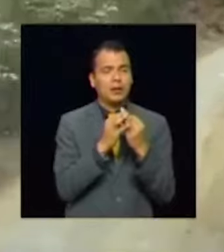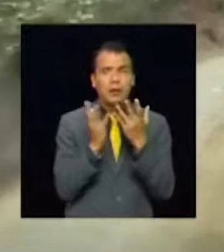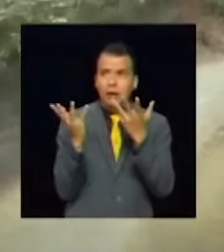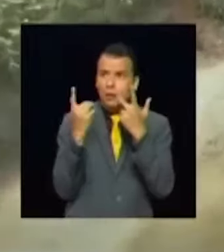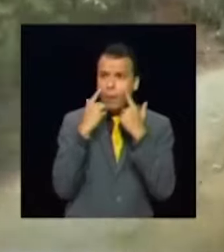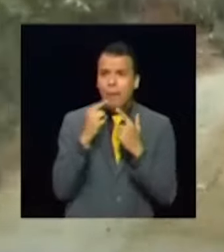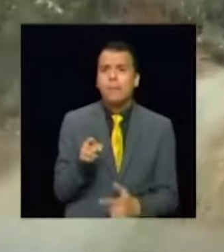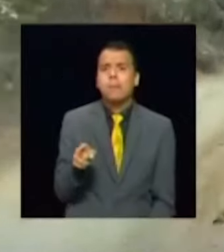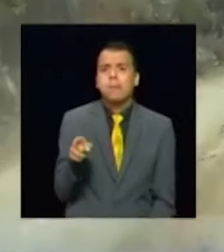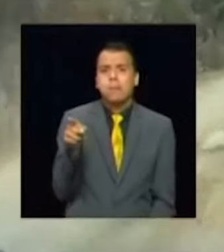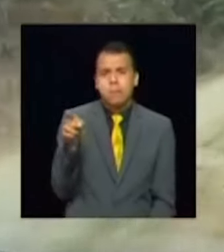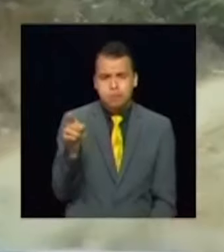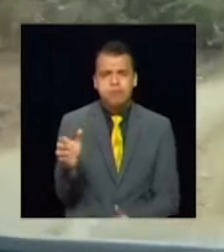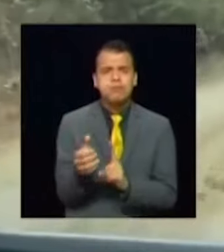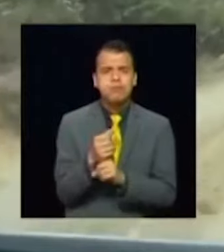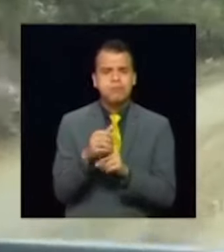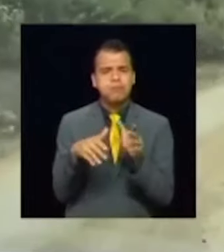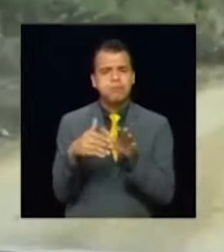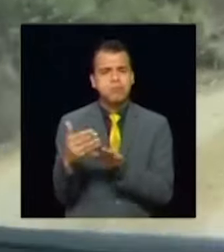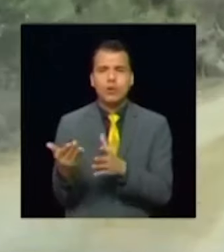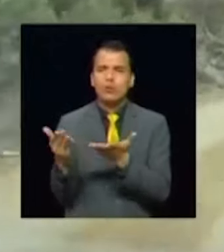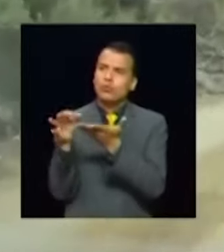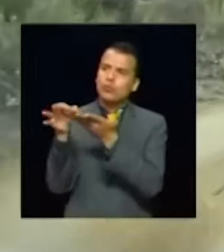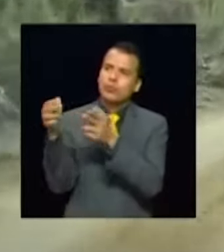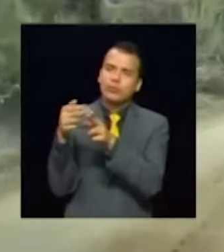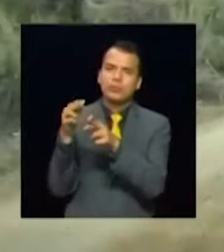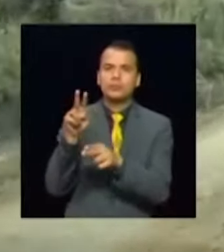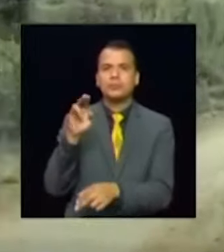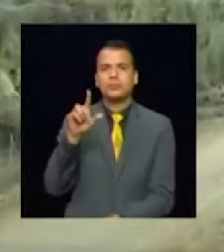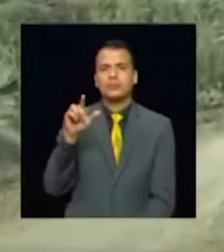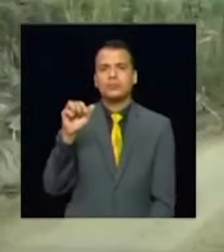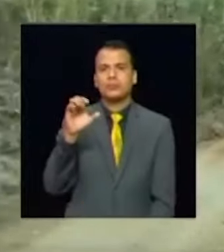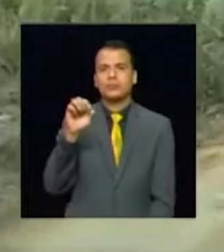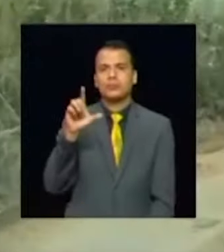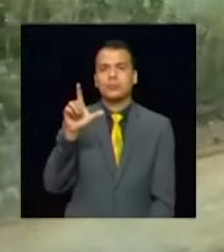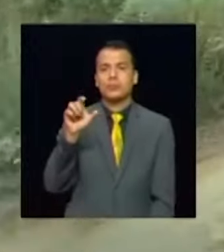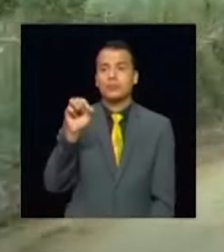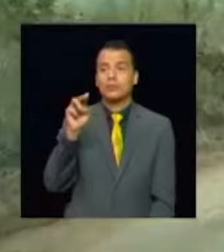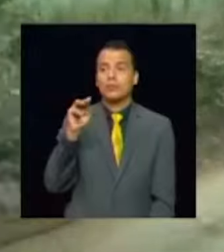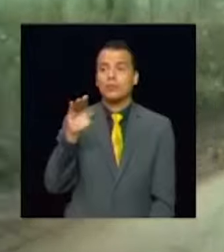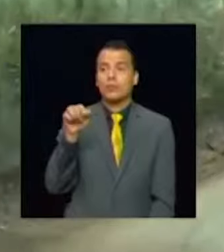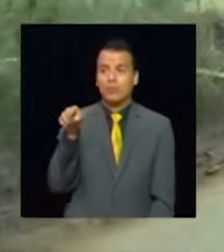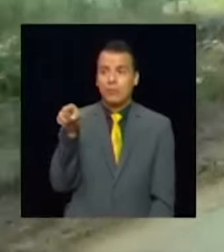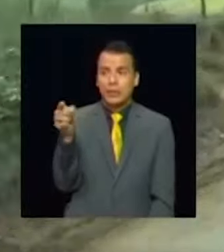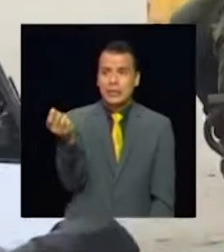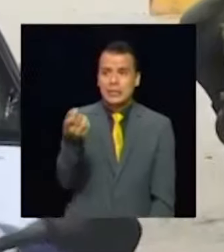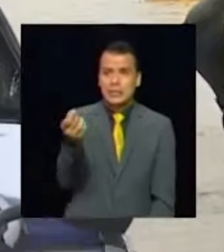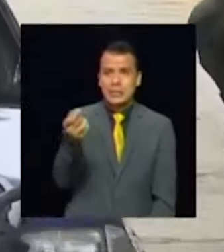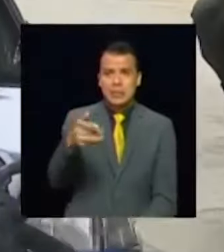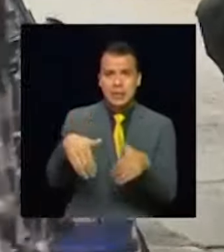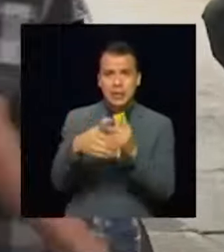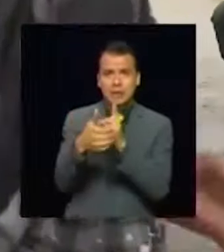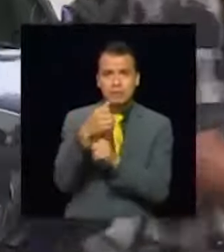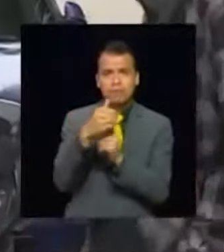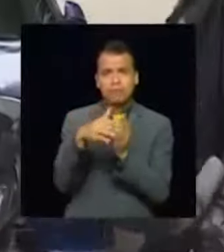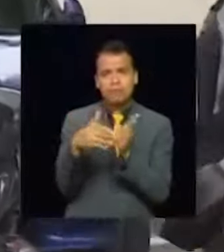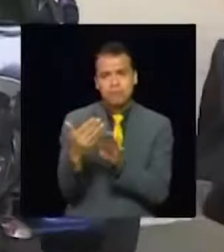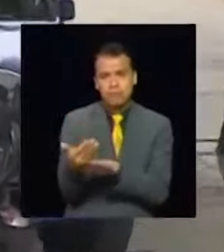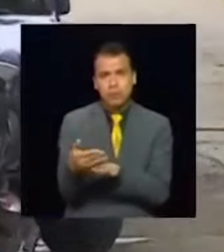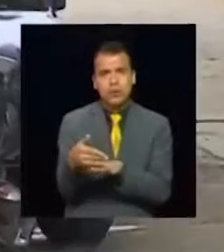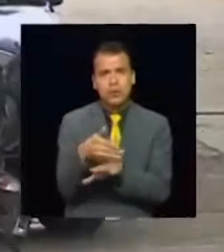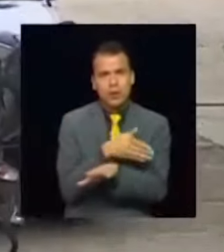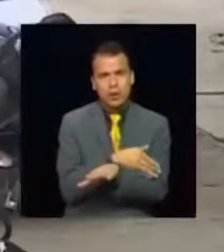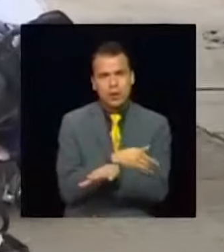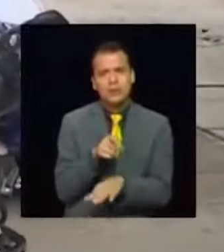de Villacolombia, zona en la que presuntamente delinquen las disidencias Jaime Martínez de las FARC. Ambas